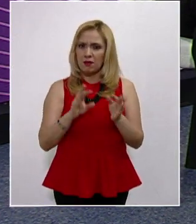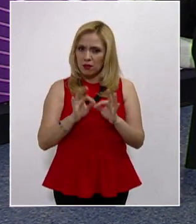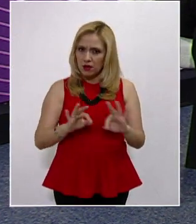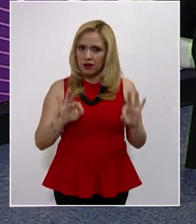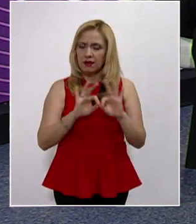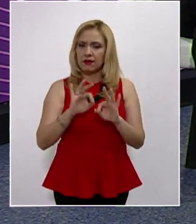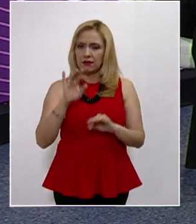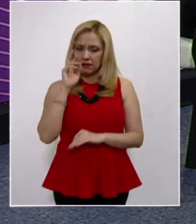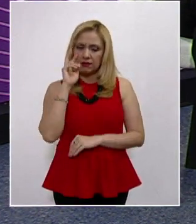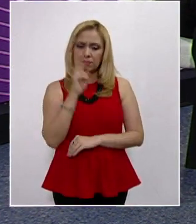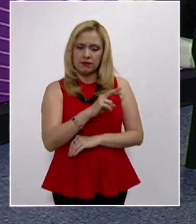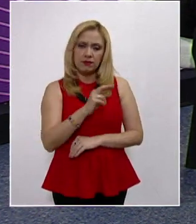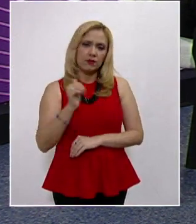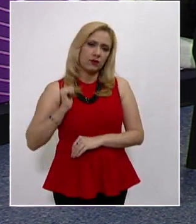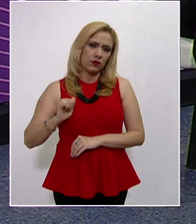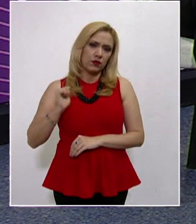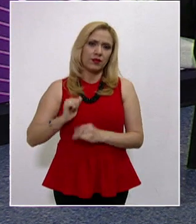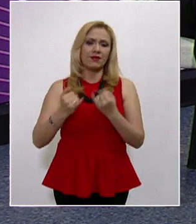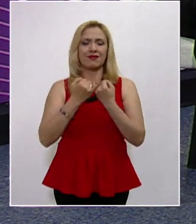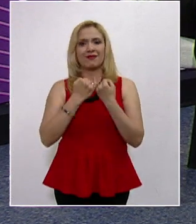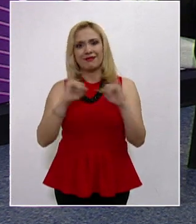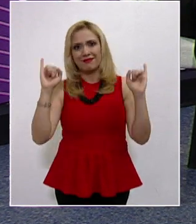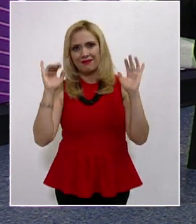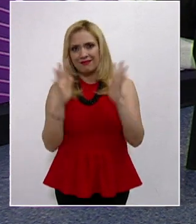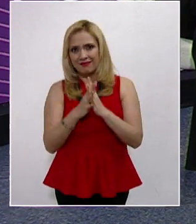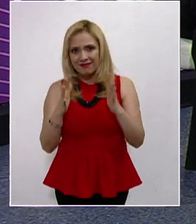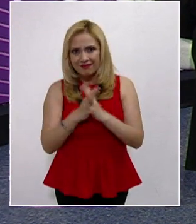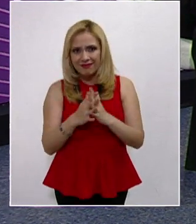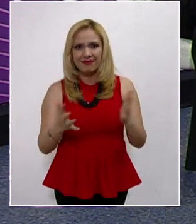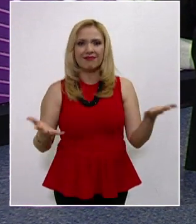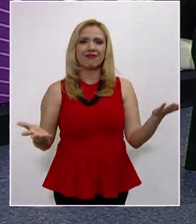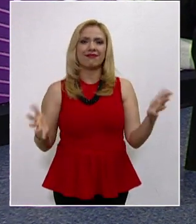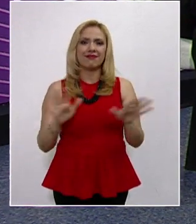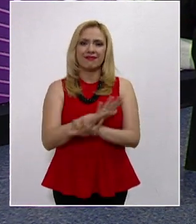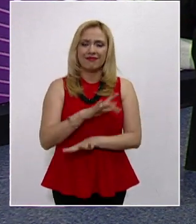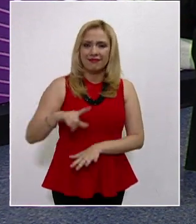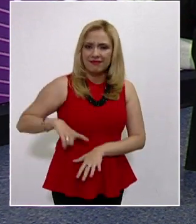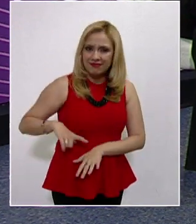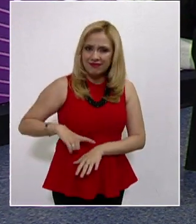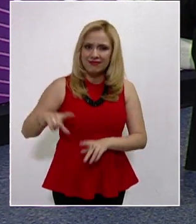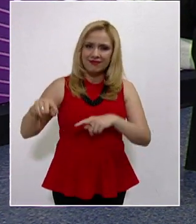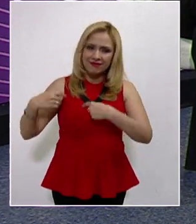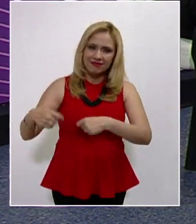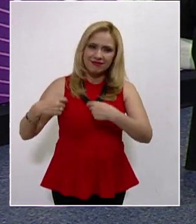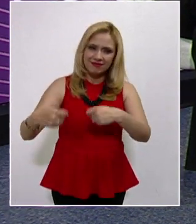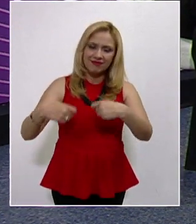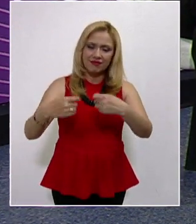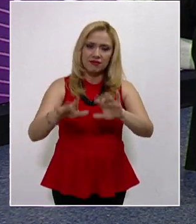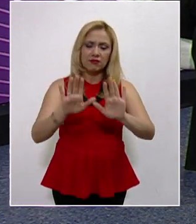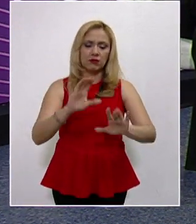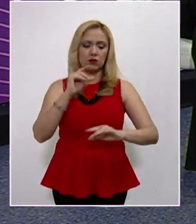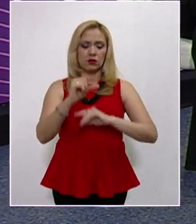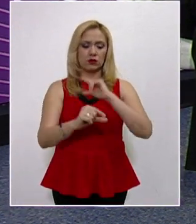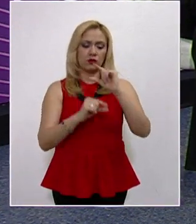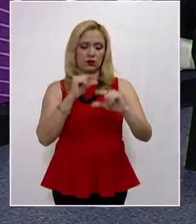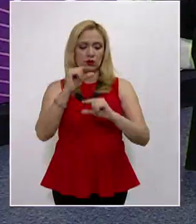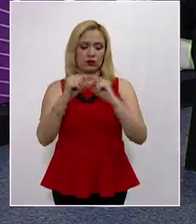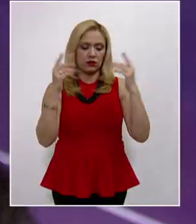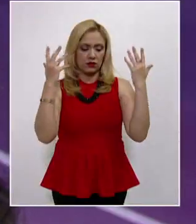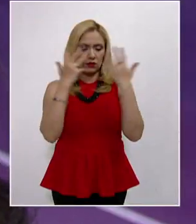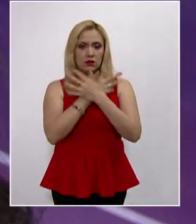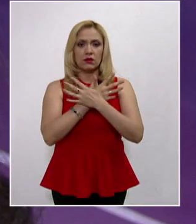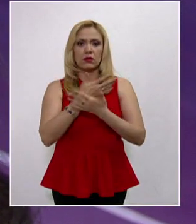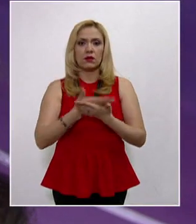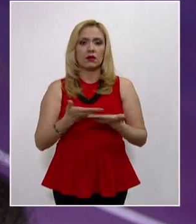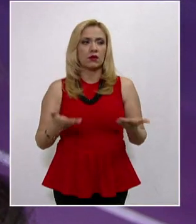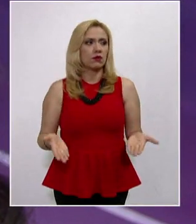relevante en épocas de independencia, de ciertos movimientos, cambios de gobierno, etcétera, lo cierto es que poco a poco la idea era ir regresando a los